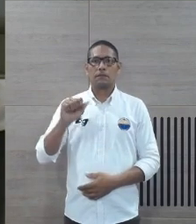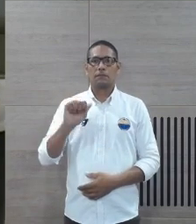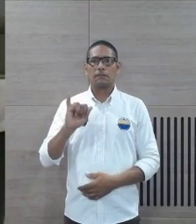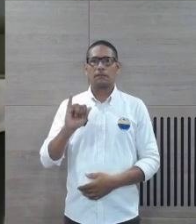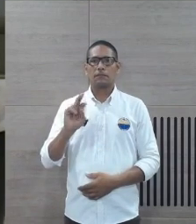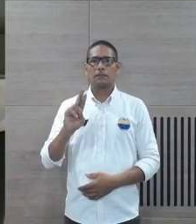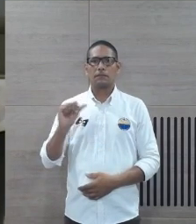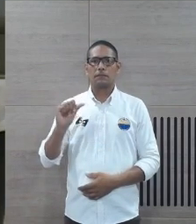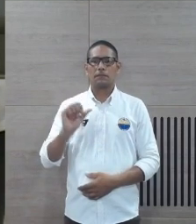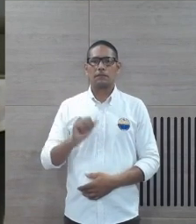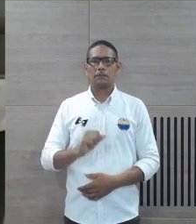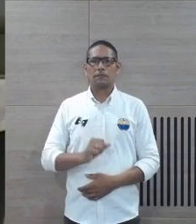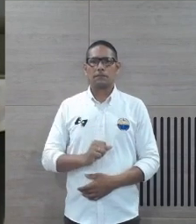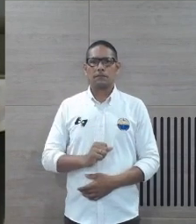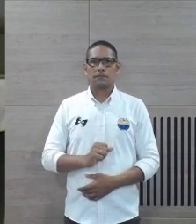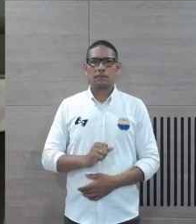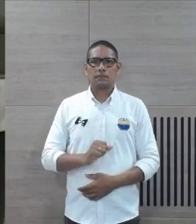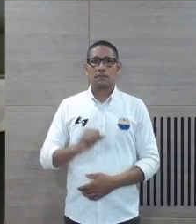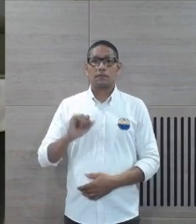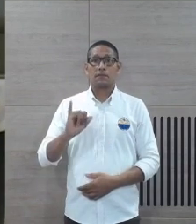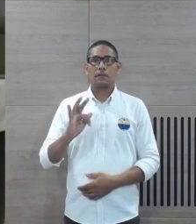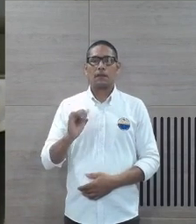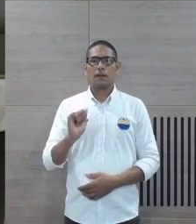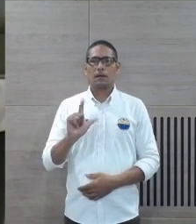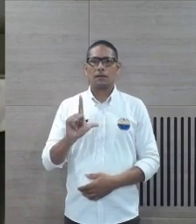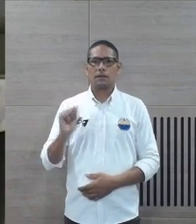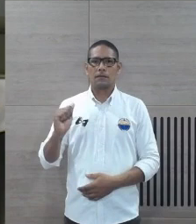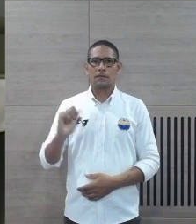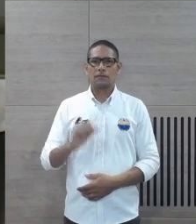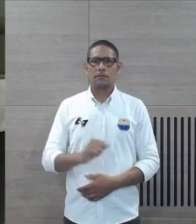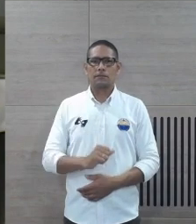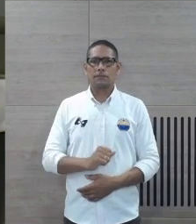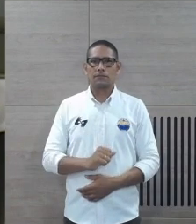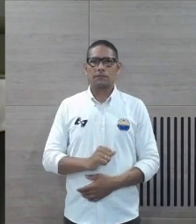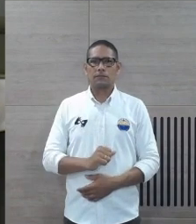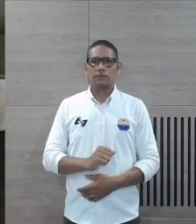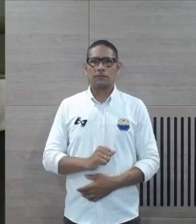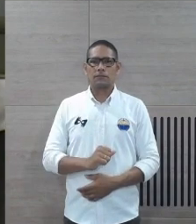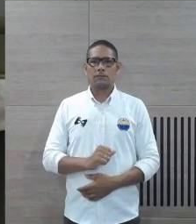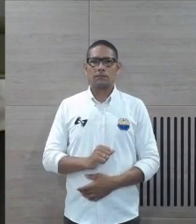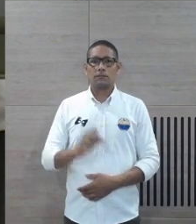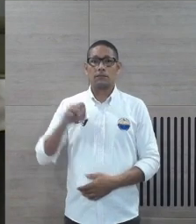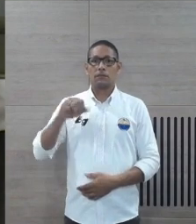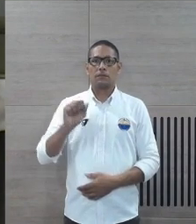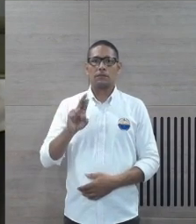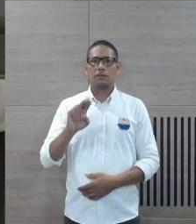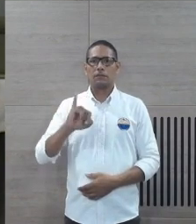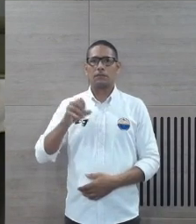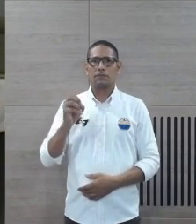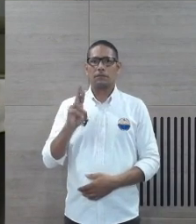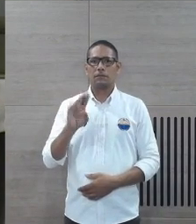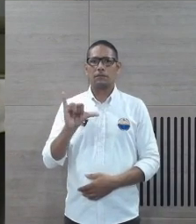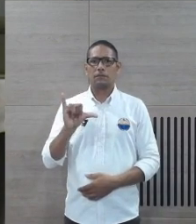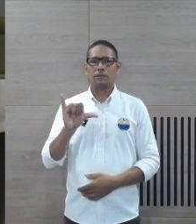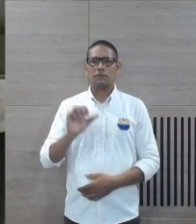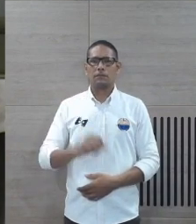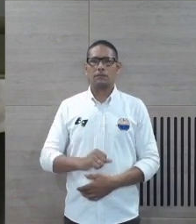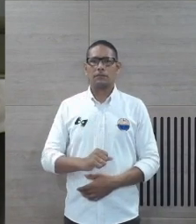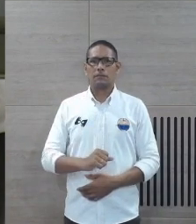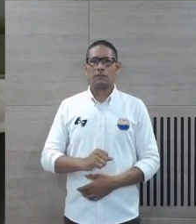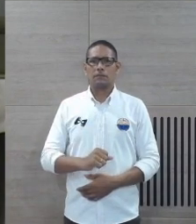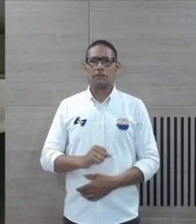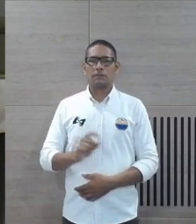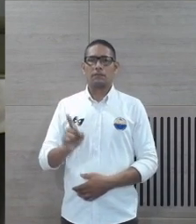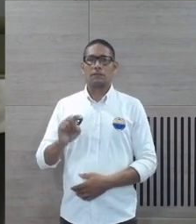Ítala Daniela Iguarán Cantillo. Marjorie Marta Iguarán Jiménez. Charik Paulina Infante